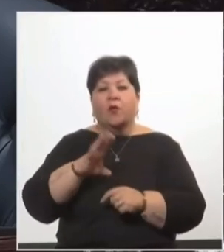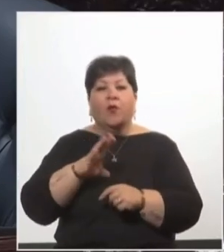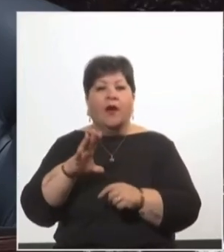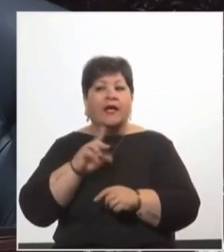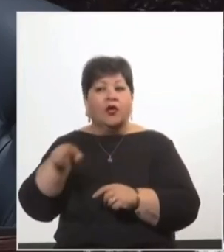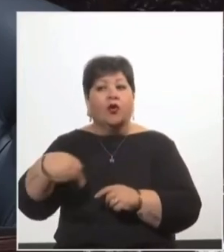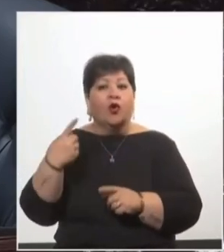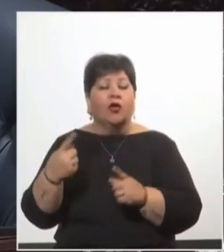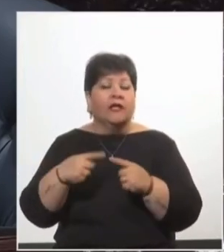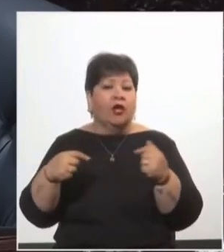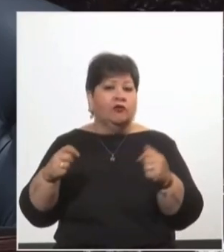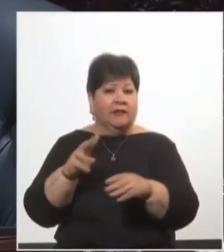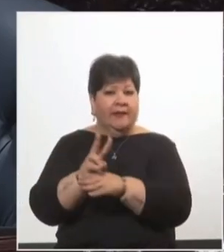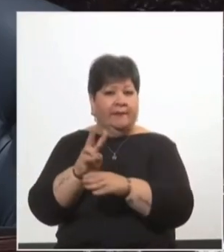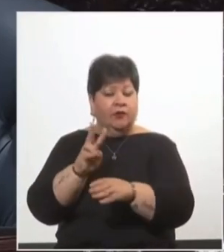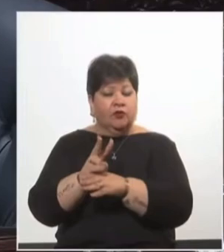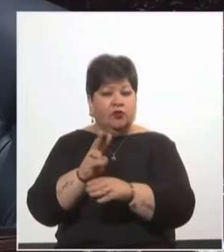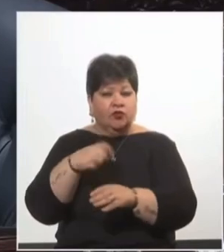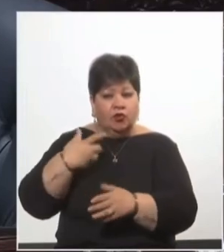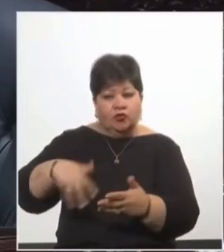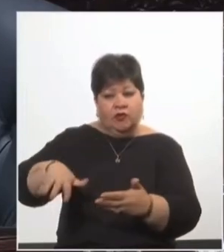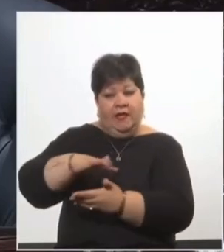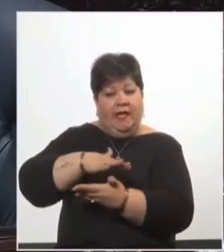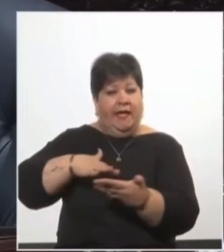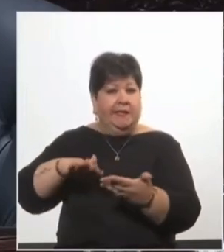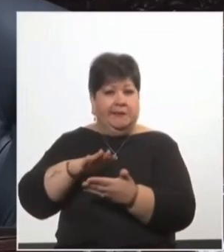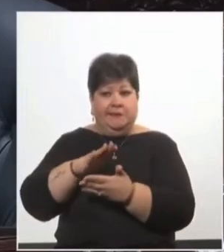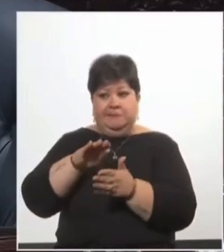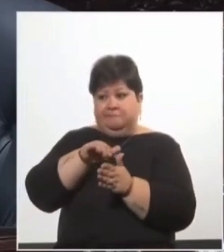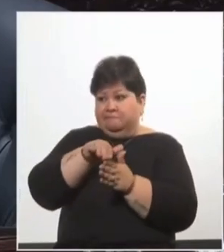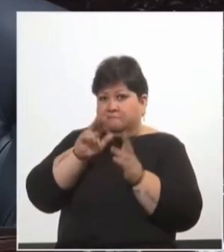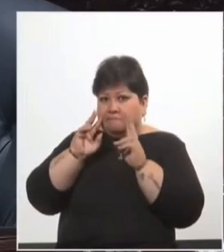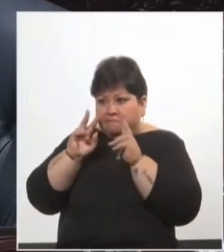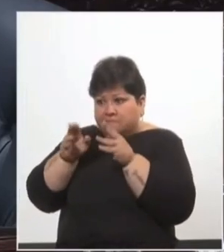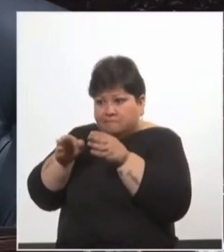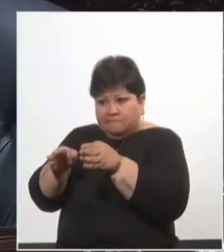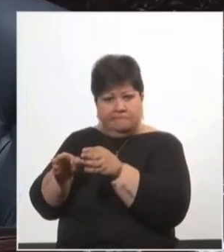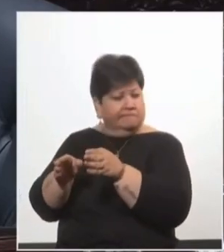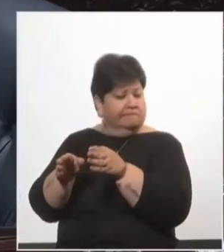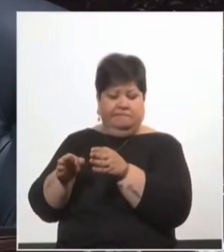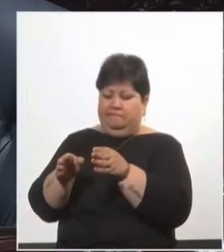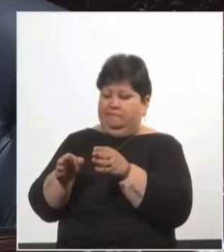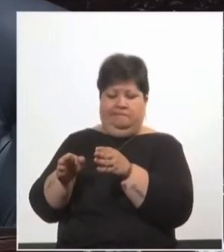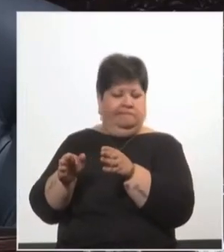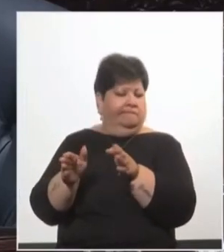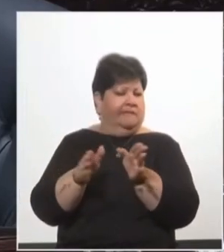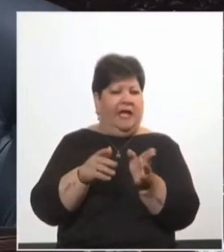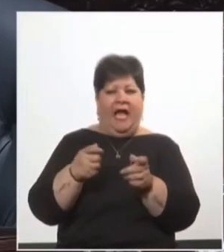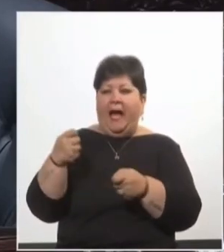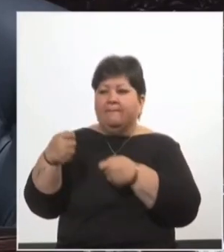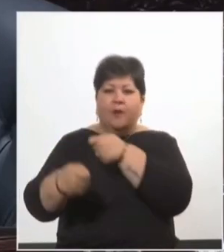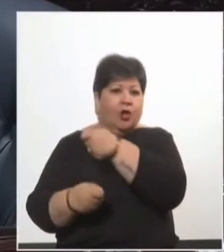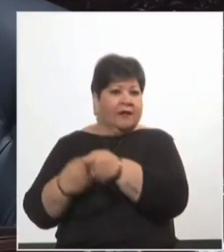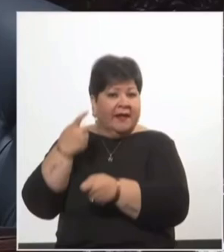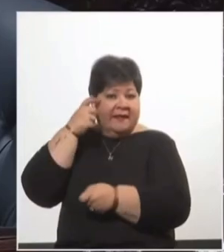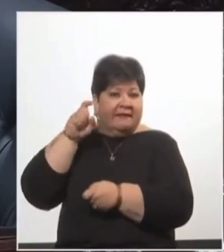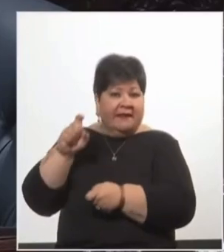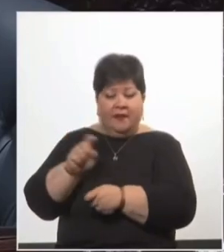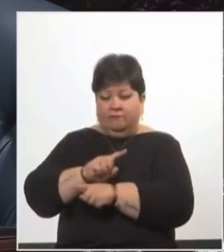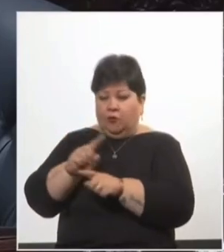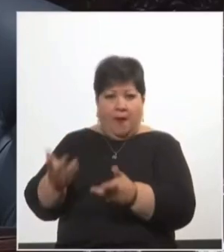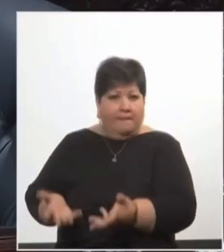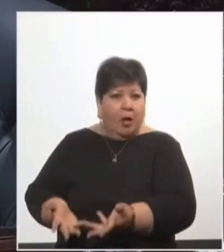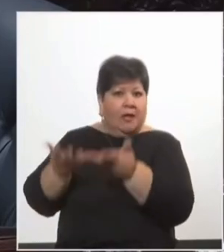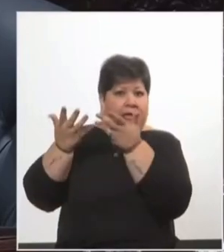protección social que no se toman en cuenta, que no se aporta ideas, que no se potencia